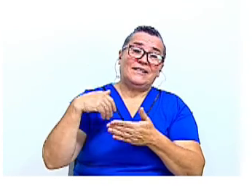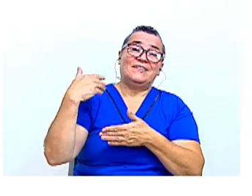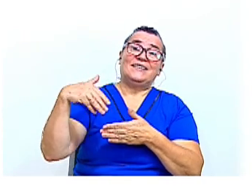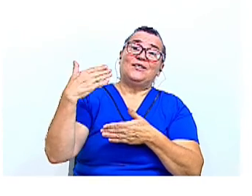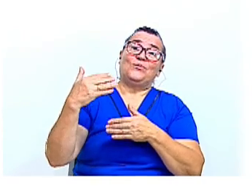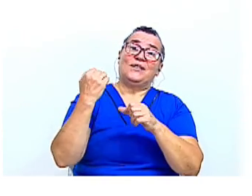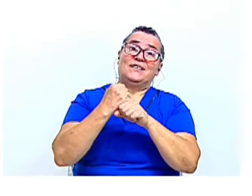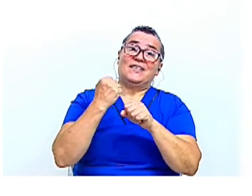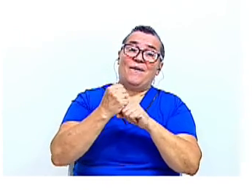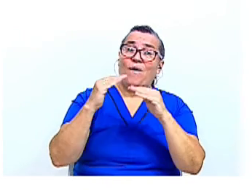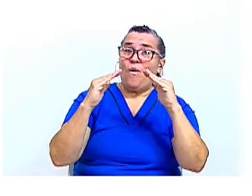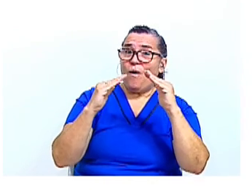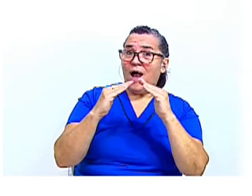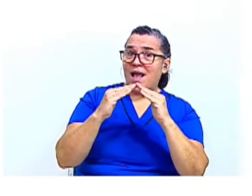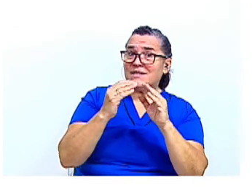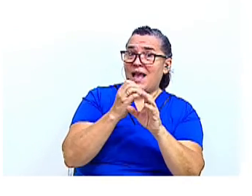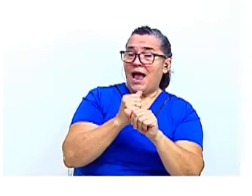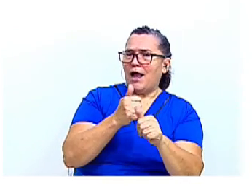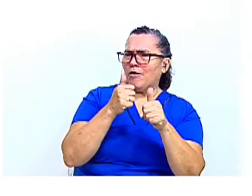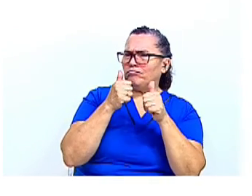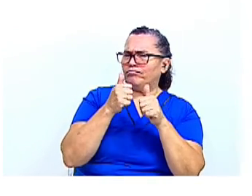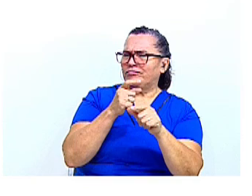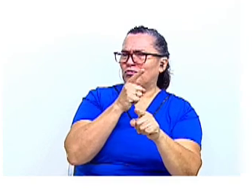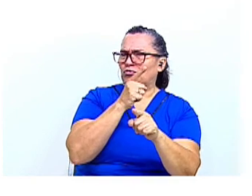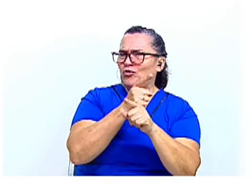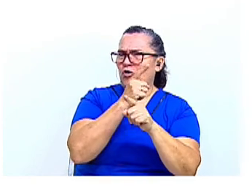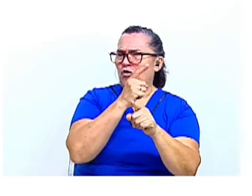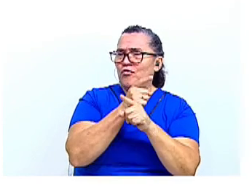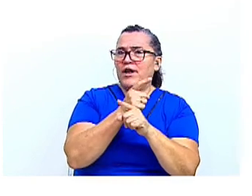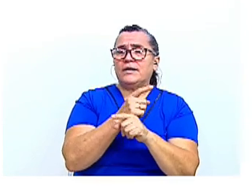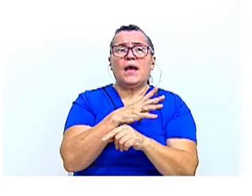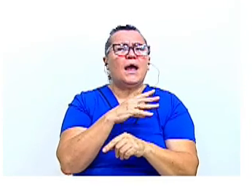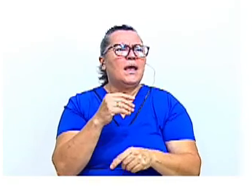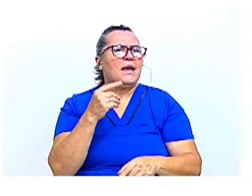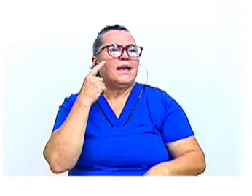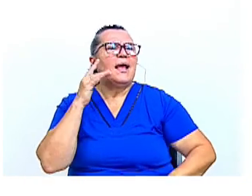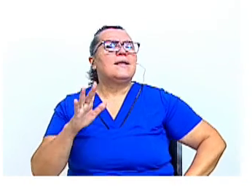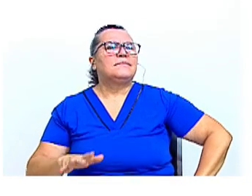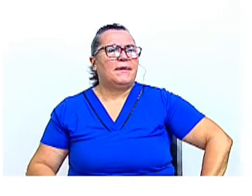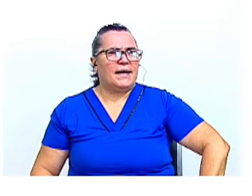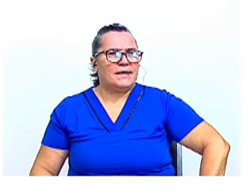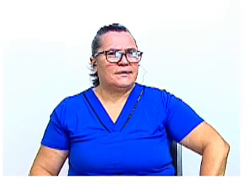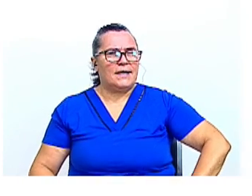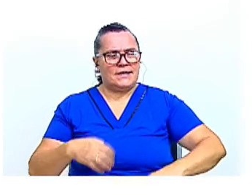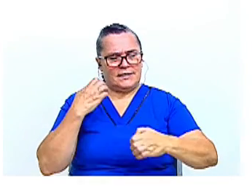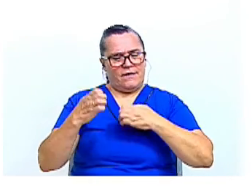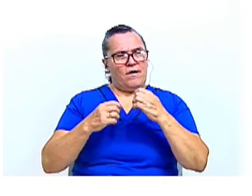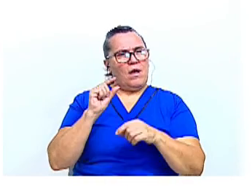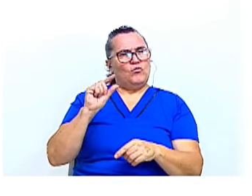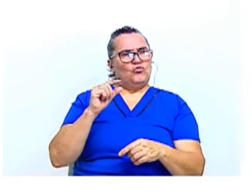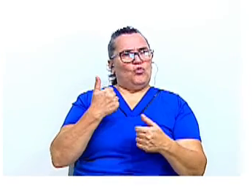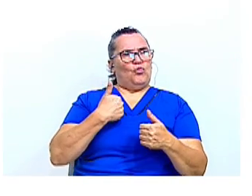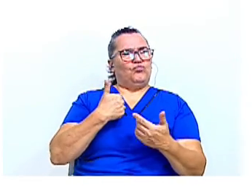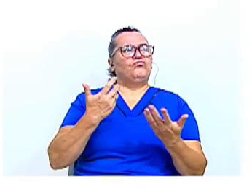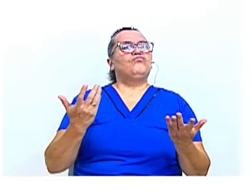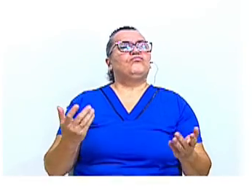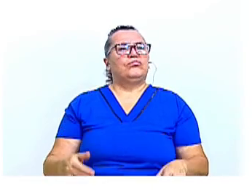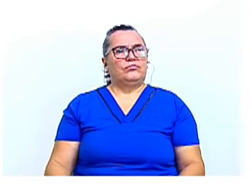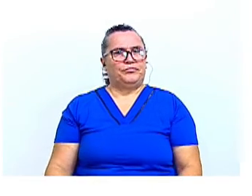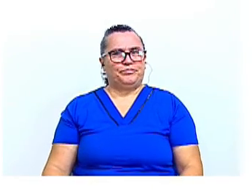casa lo hagan correctamente. Perfecto. ¿Y qué les parece si nos evaluamos un poquito? A